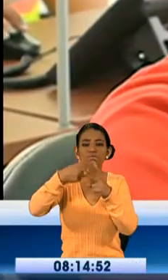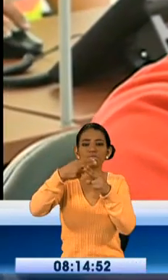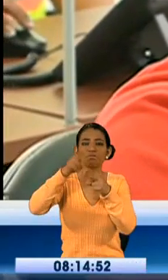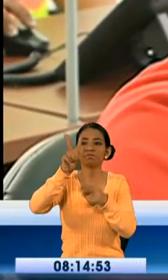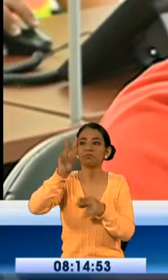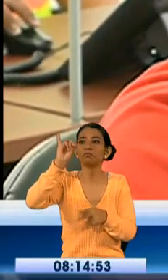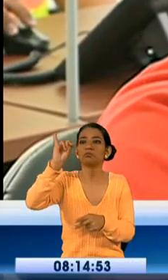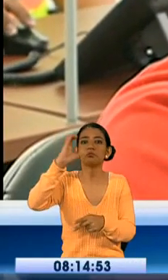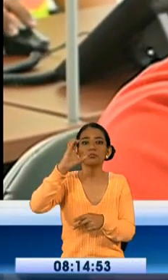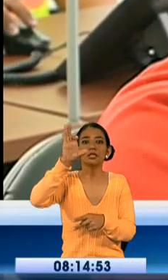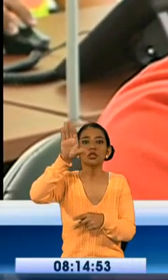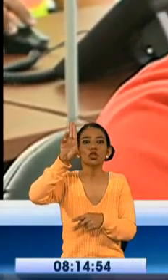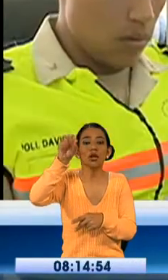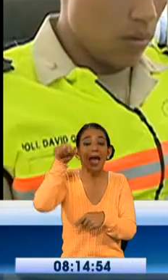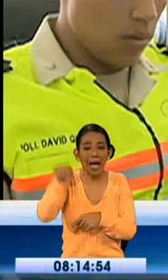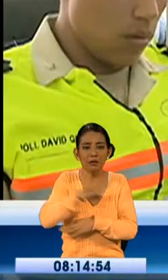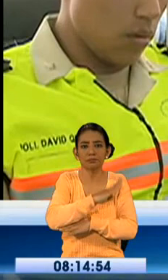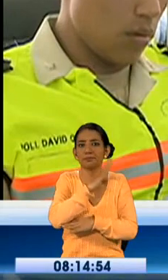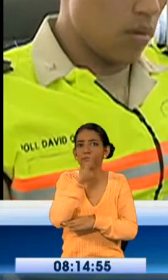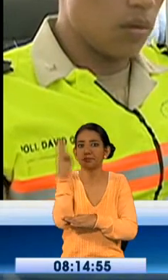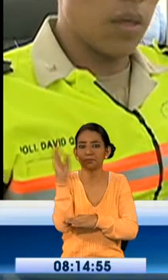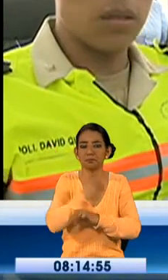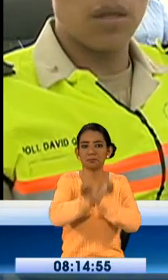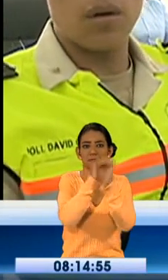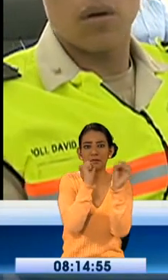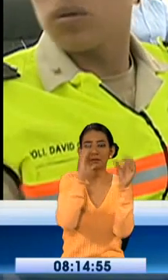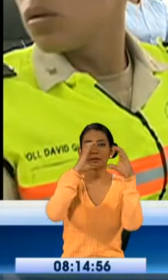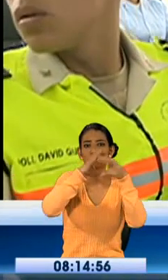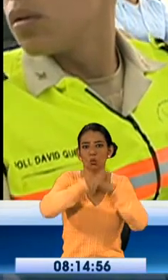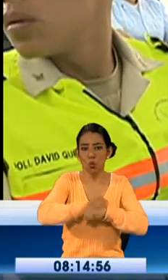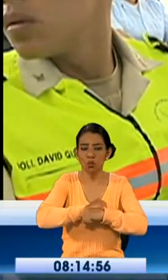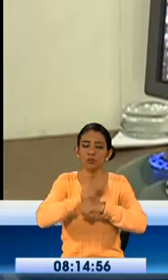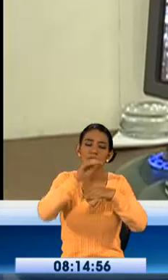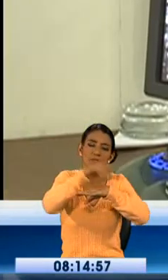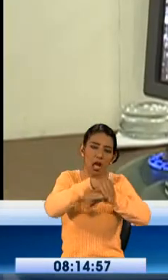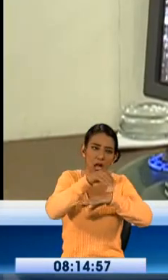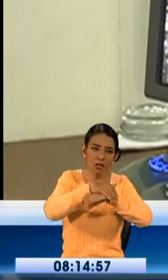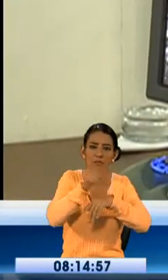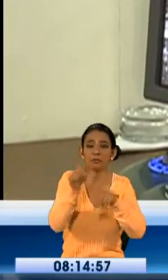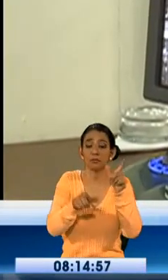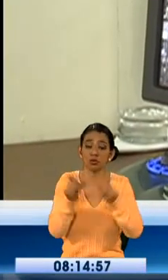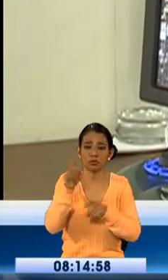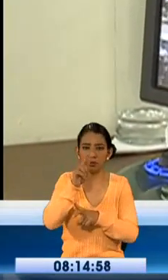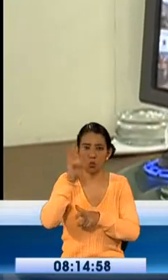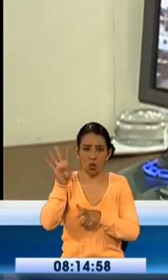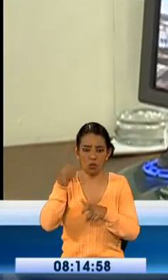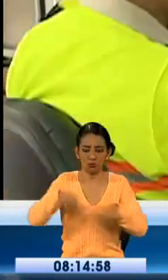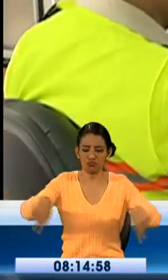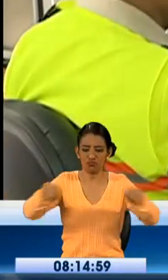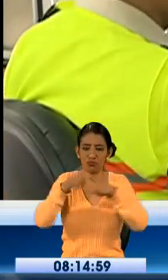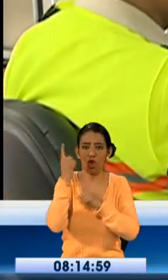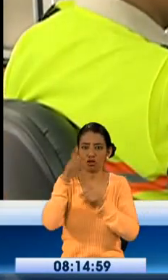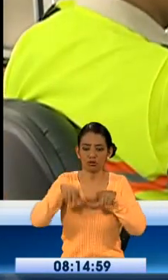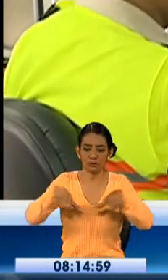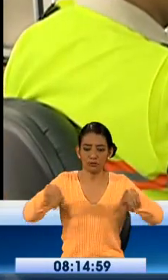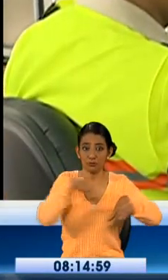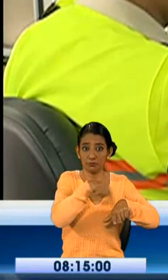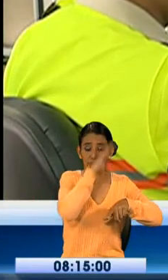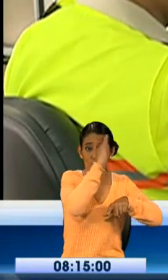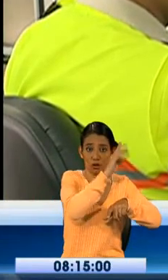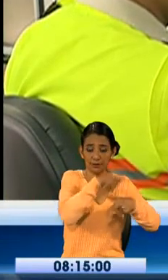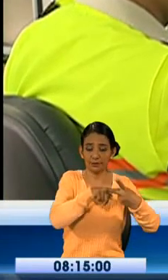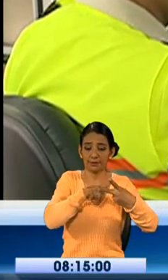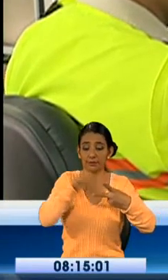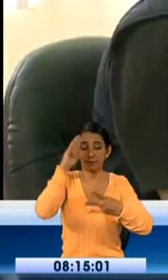las 24 horas del día en turnos rotativos 44 personas en 11 consolas, 5 de estas destinadas para la Policía Nacional, 5 para